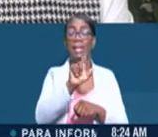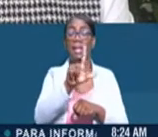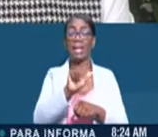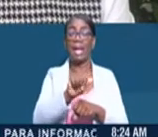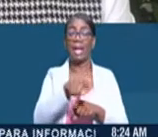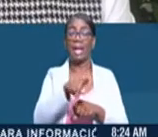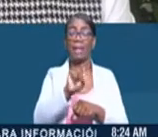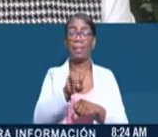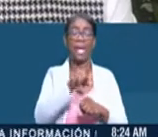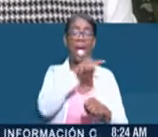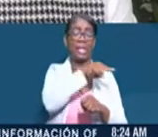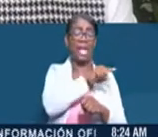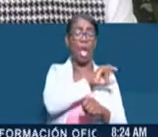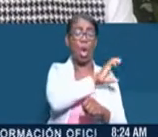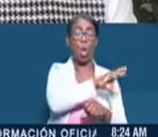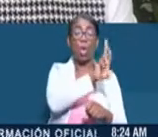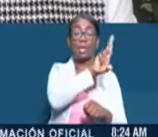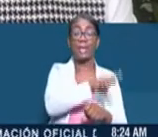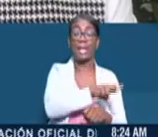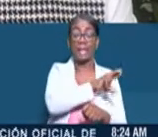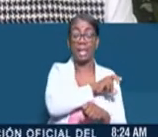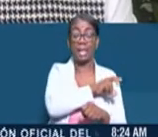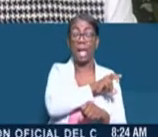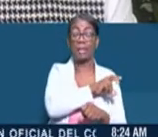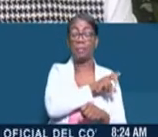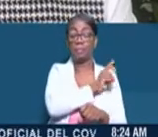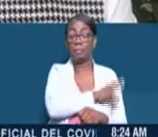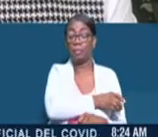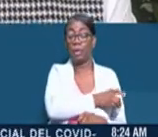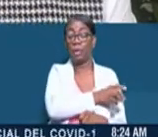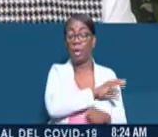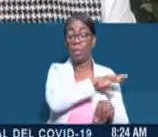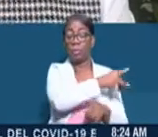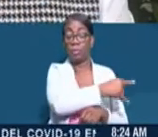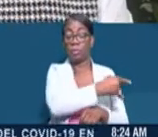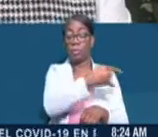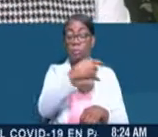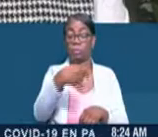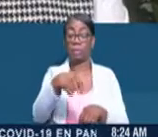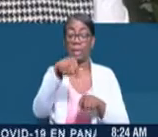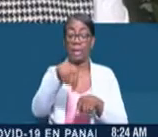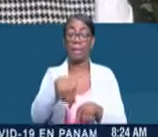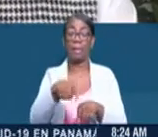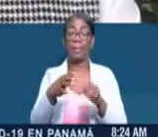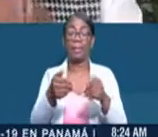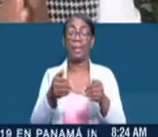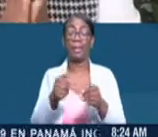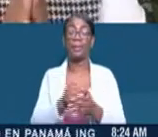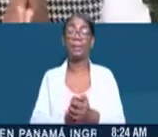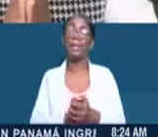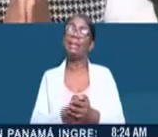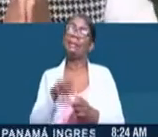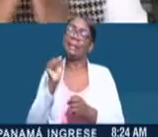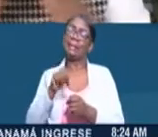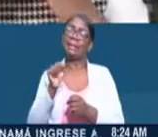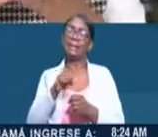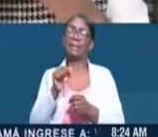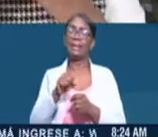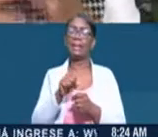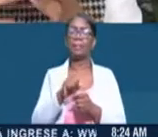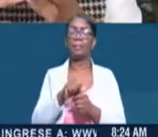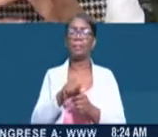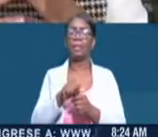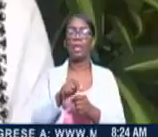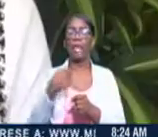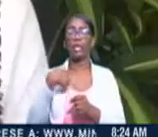de Costa Rica, esto para apoyar a los productores, para que nos comente un poco sobre eso. Sí, definitivamente, nosotros